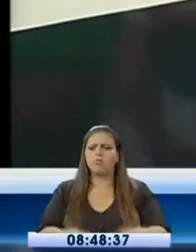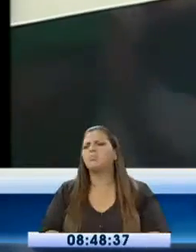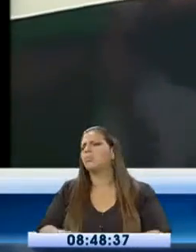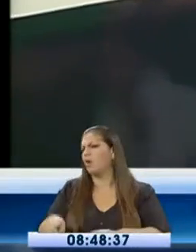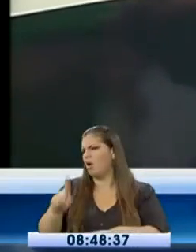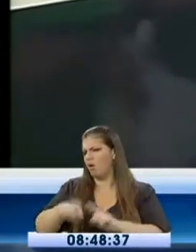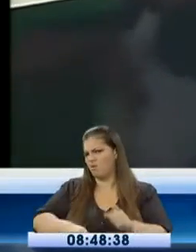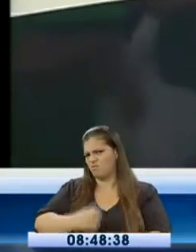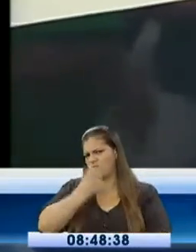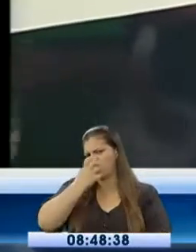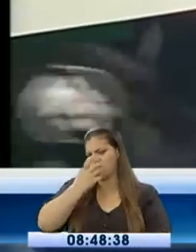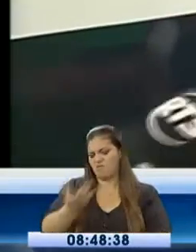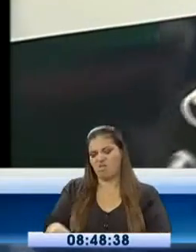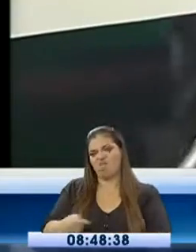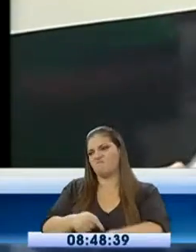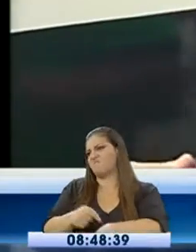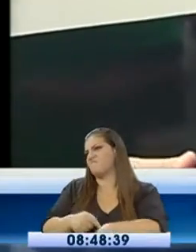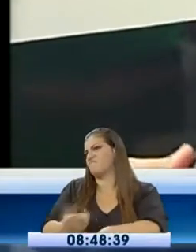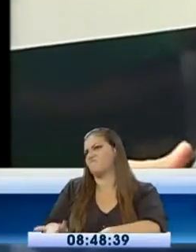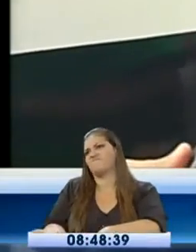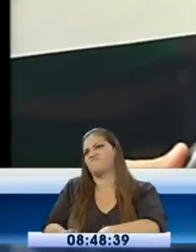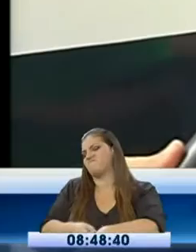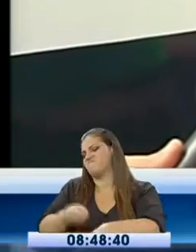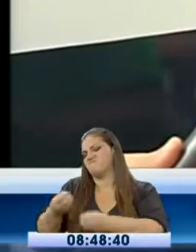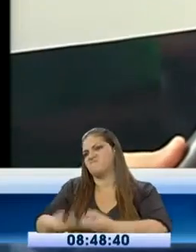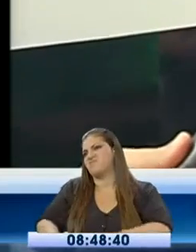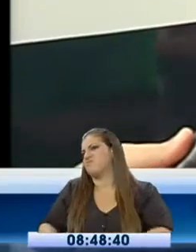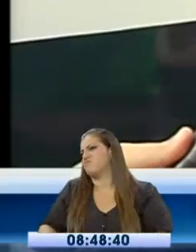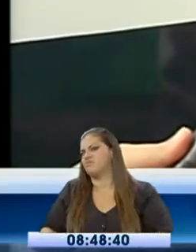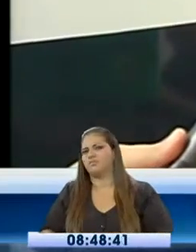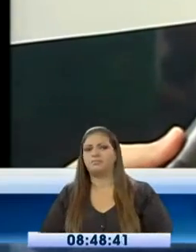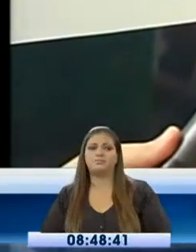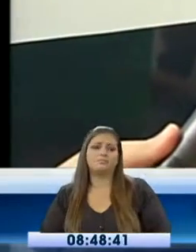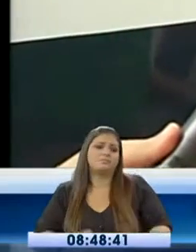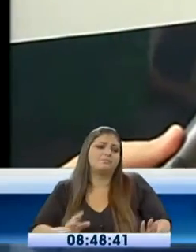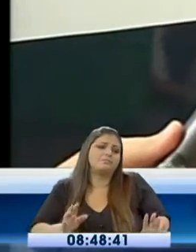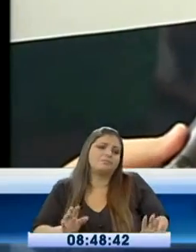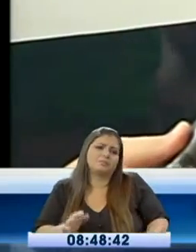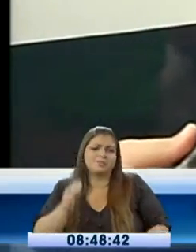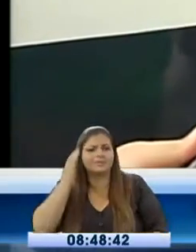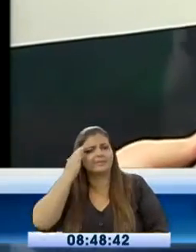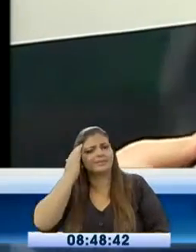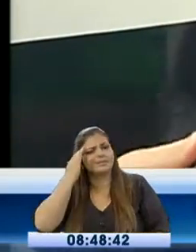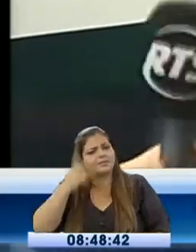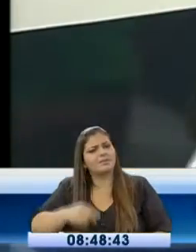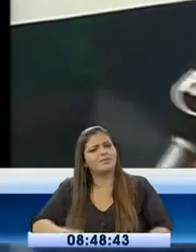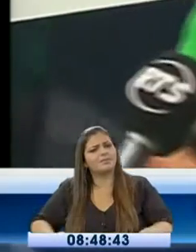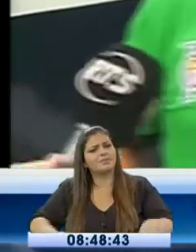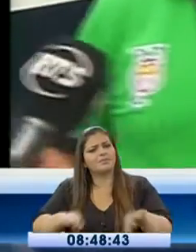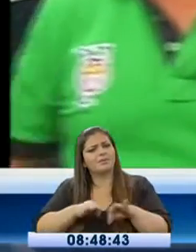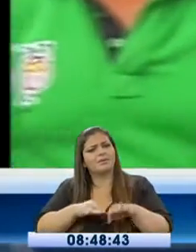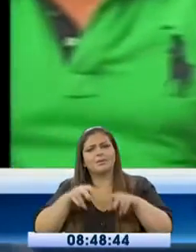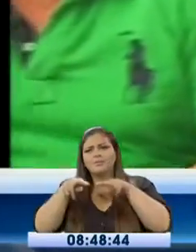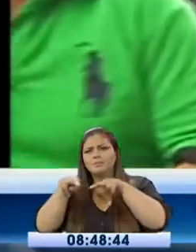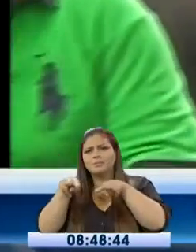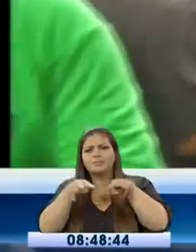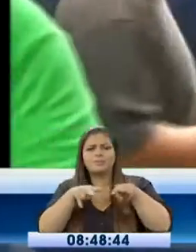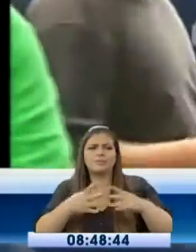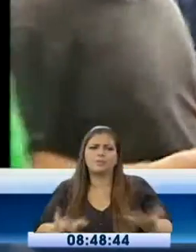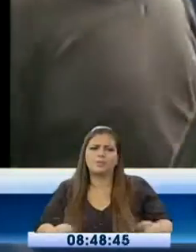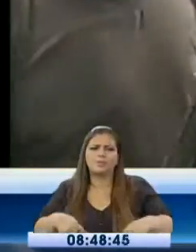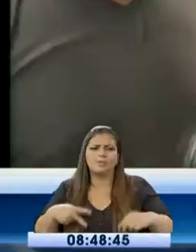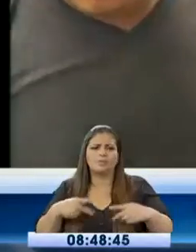molesta, que pone una mala cara. Por gusto puede ser, porque esto es una seguridad para nosotros mismos. Y usted no tenemos nada. Muchísimas gracias, señor.